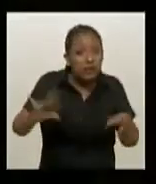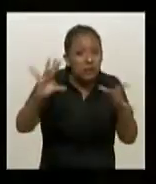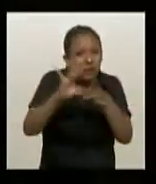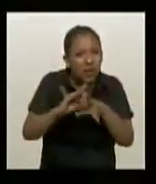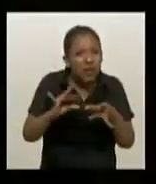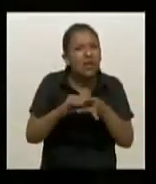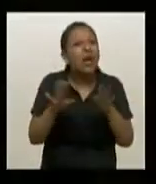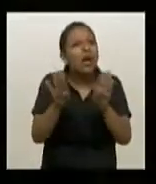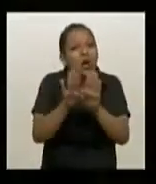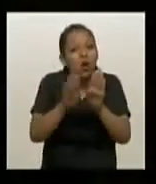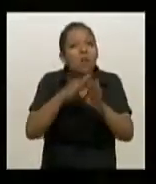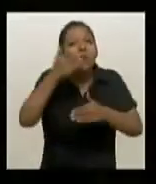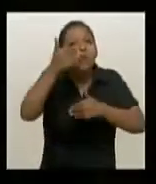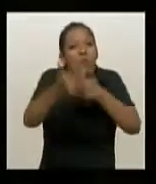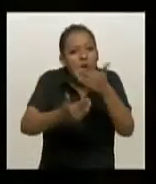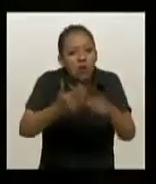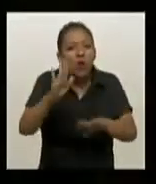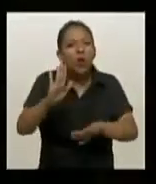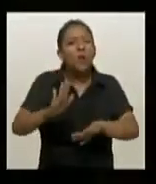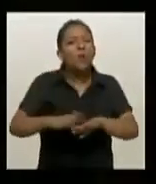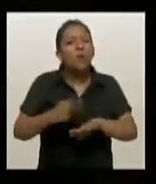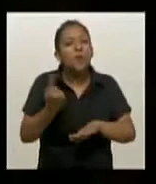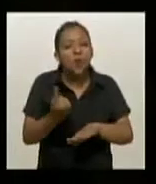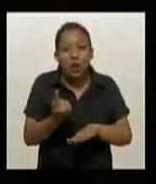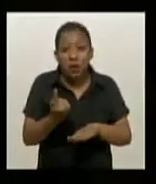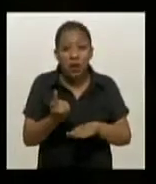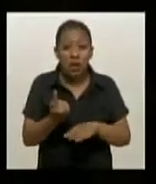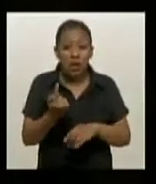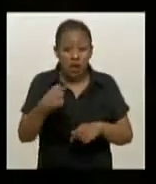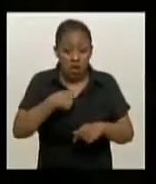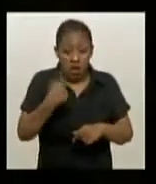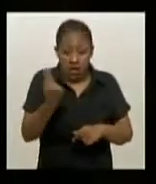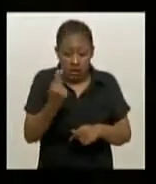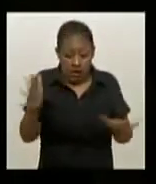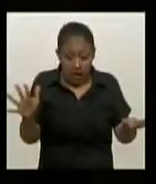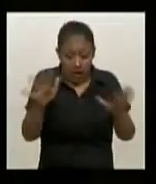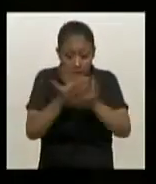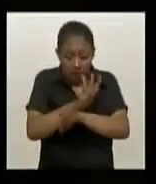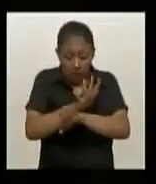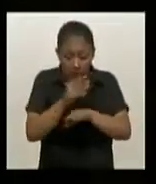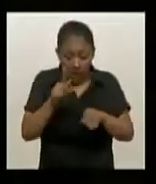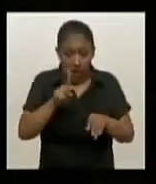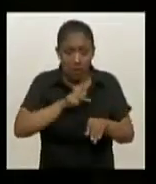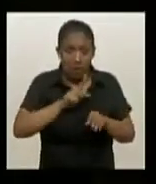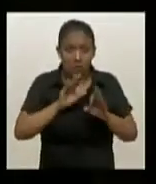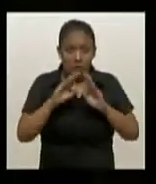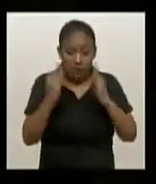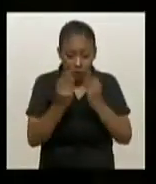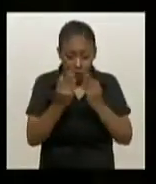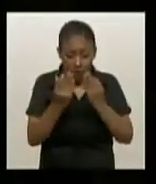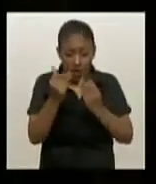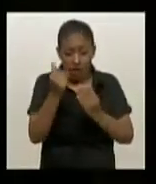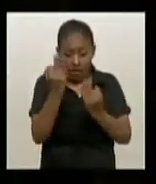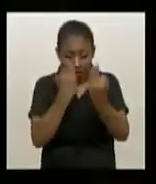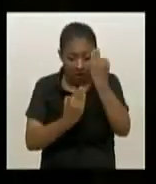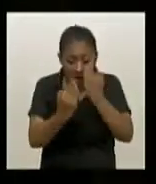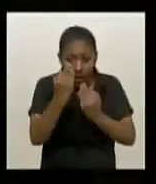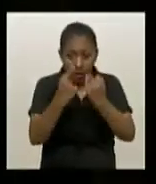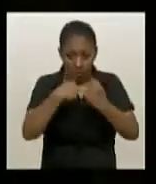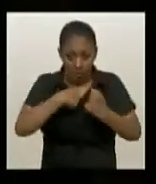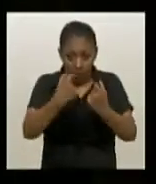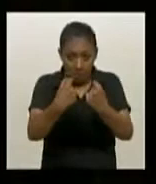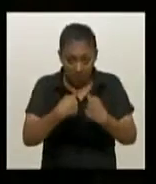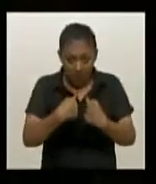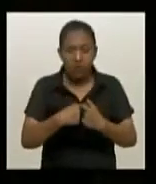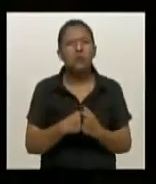cómo es el proceso, por qué uno tiene que cambiar su condición de atención hacia uno mismo, ¿no?